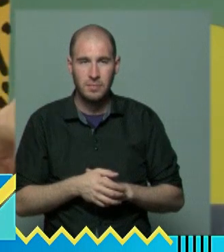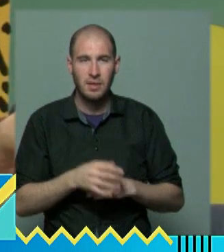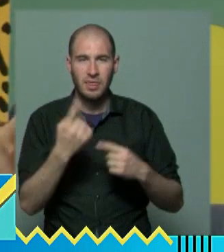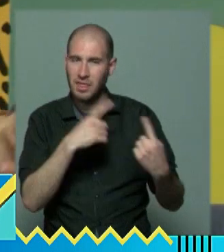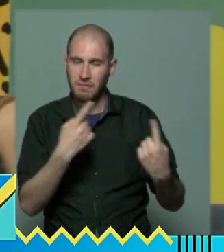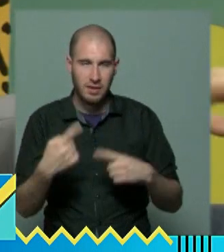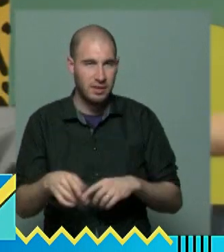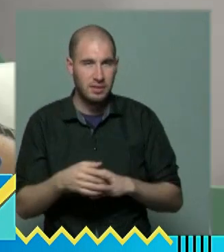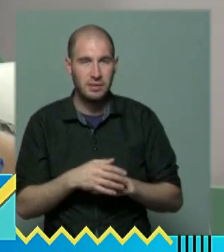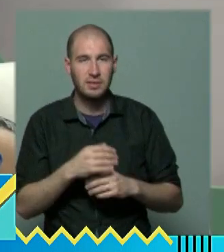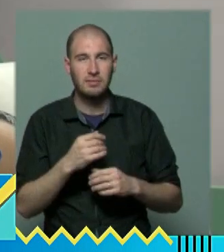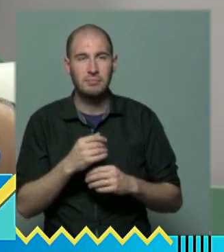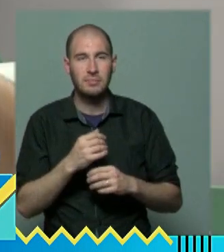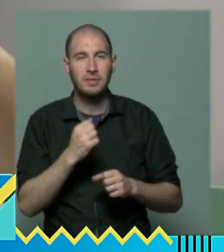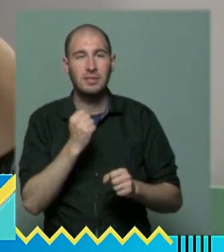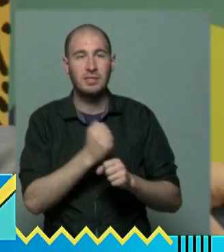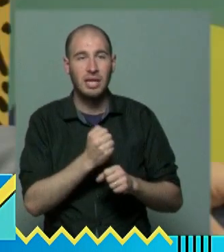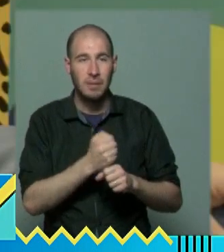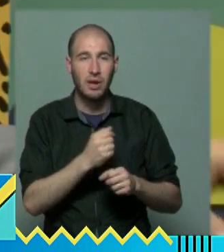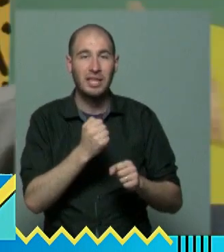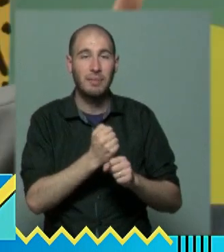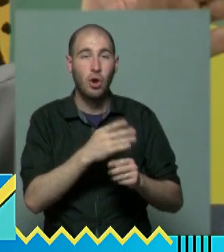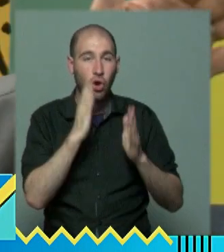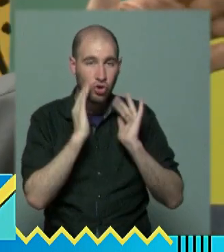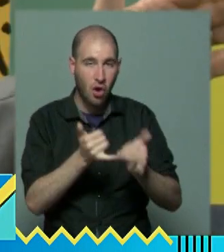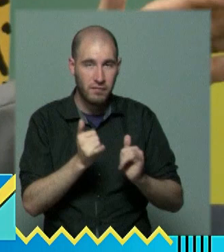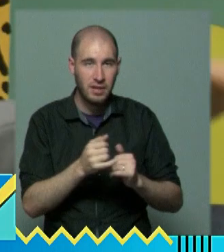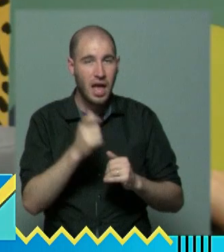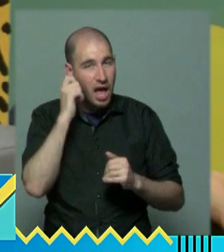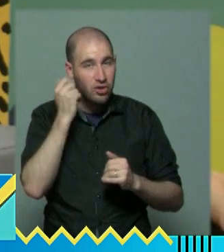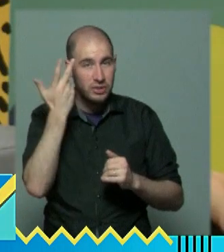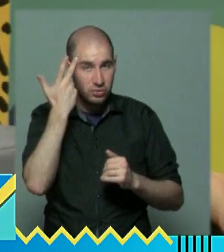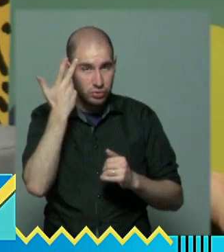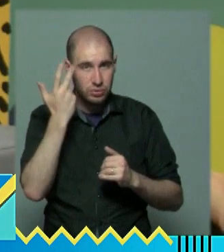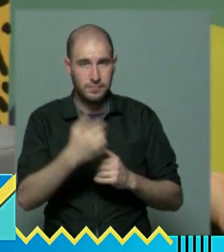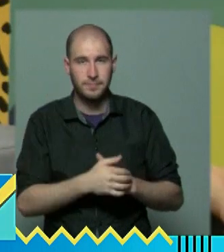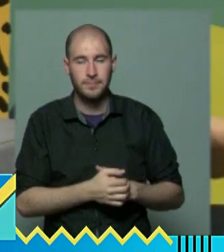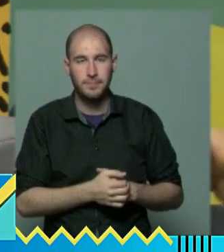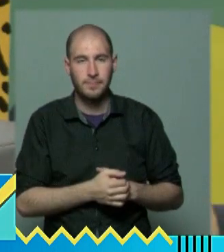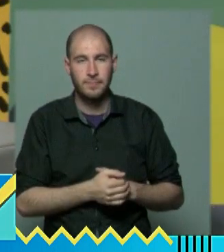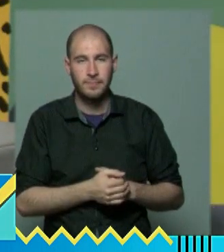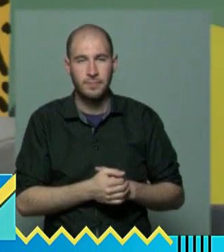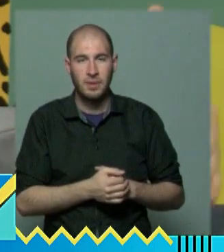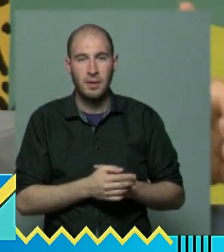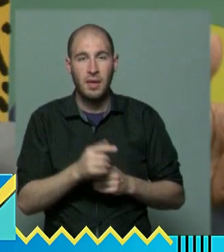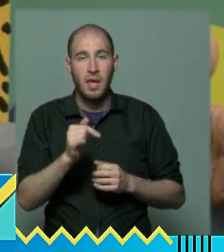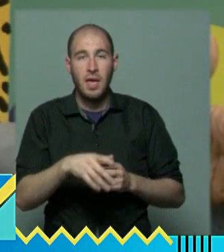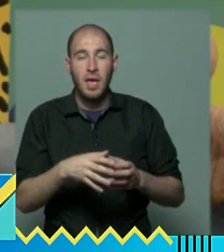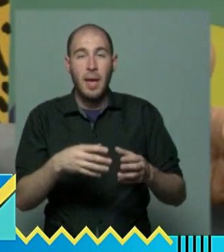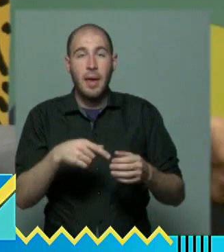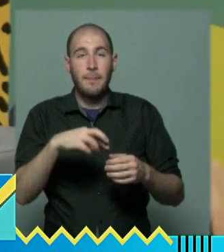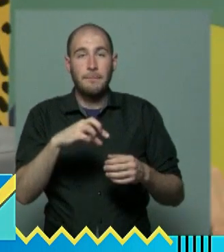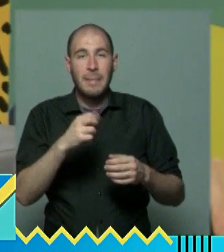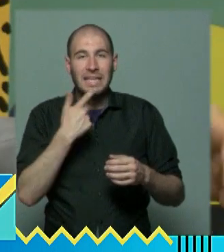cosas distintas. El trabajo, empleo joven. El empleo joven, que es por encima de los 18 años, tiene el sistema de